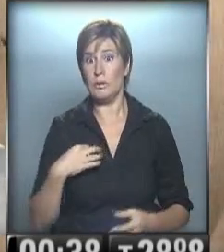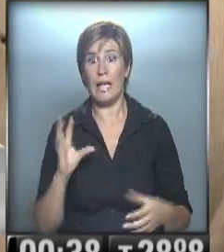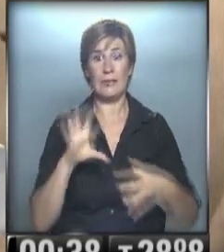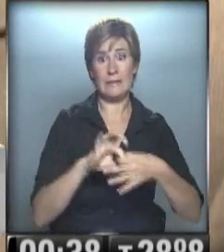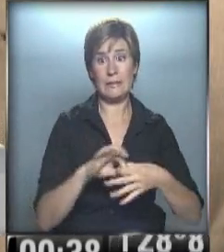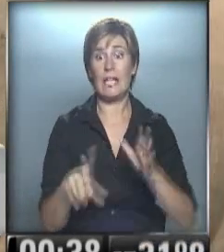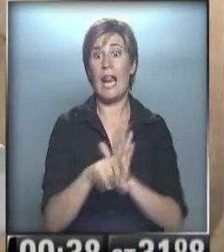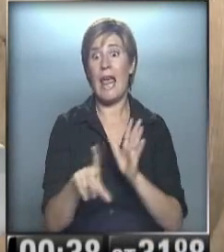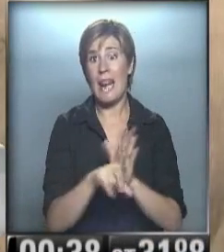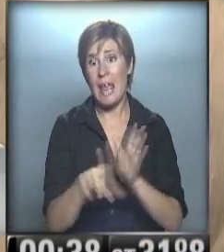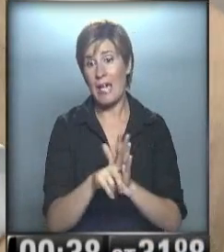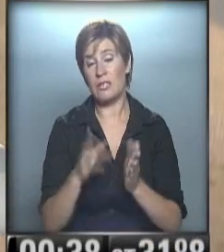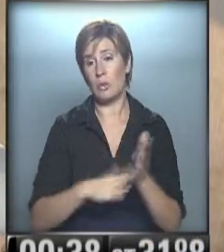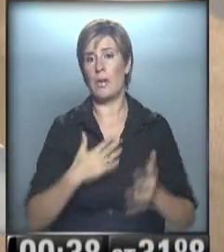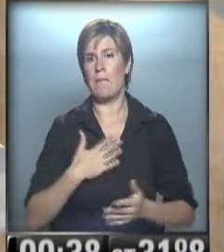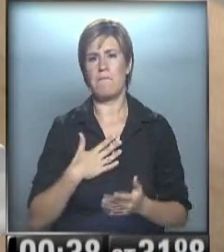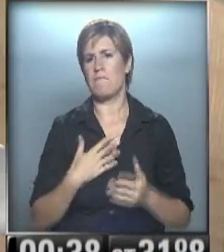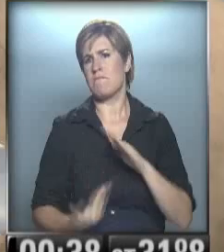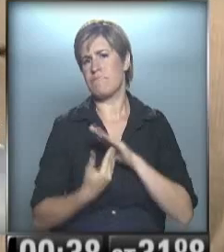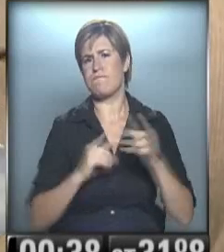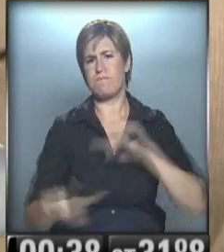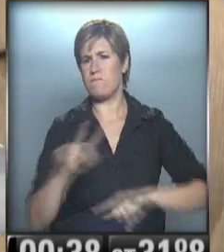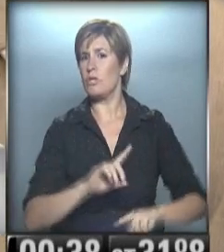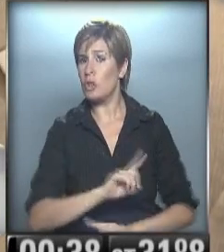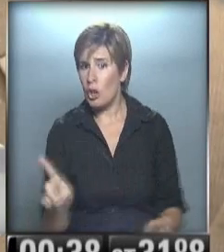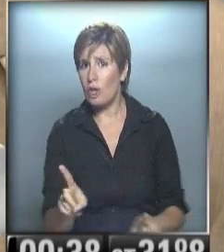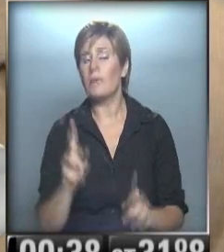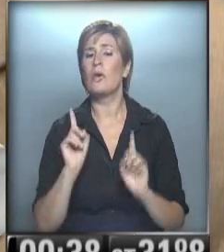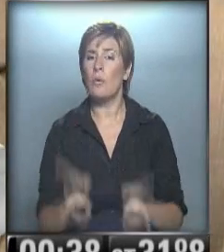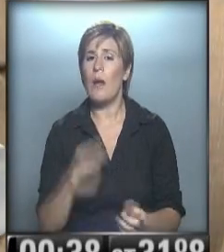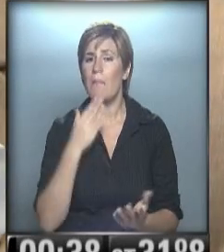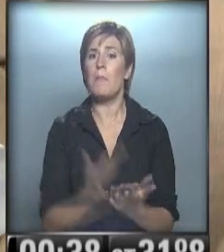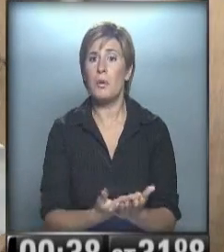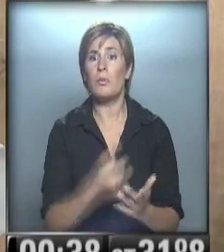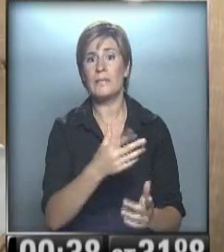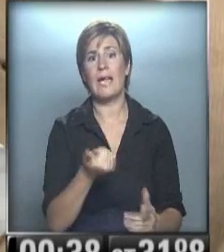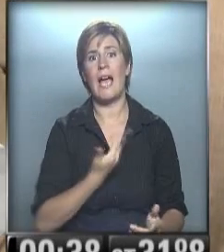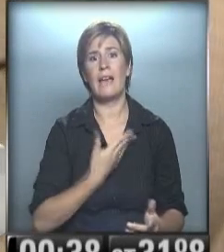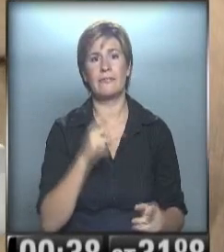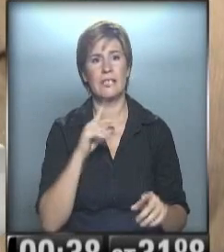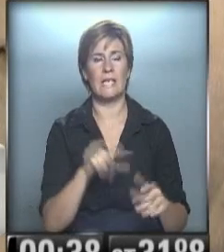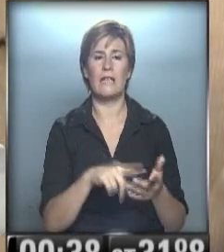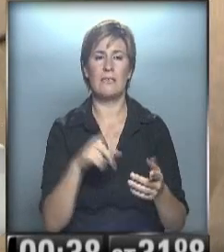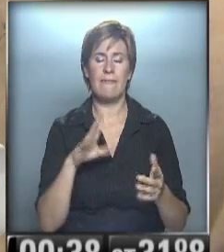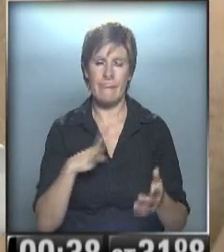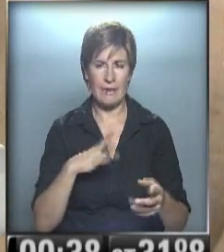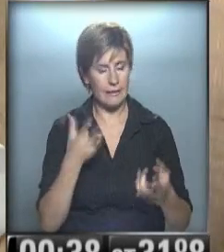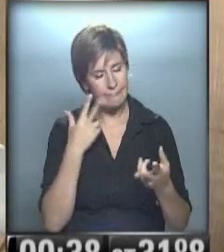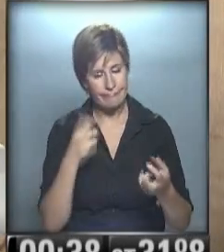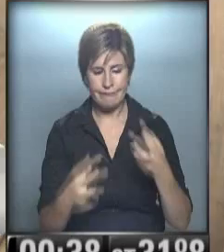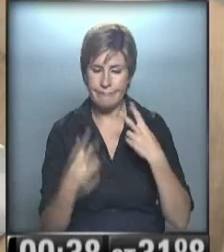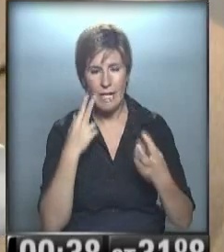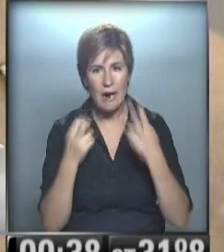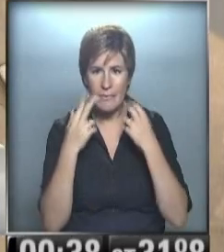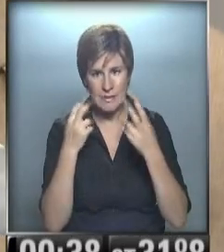ley antimonopólica, la propuesta aún no fue tratada por el directorio de la AFCA. En este sentido, anticipó que el organismo